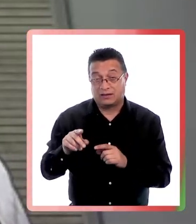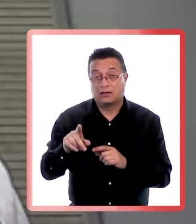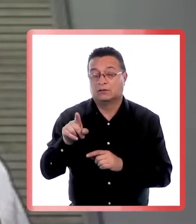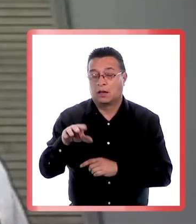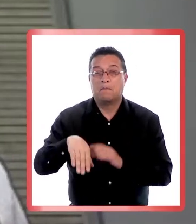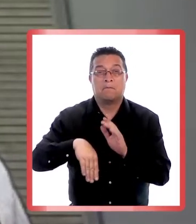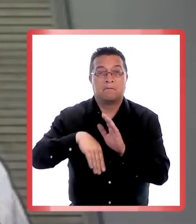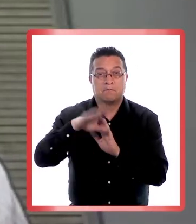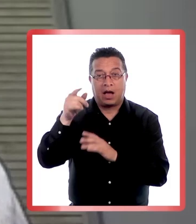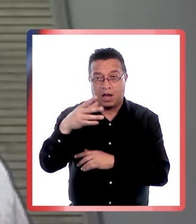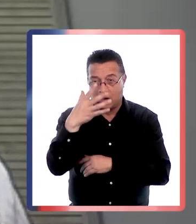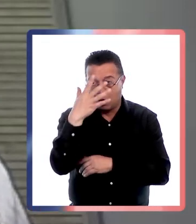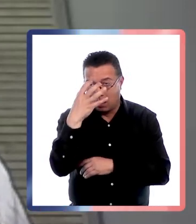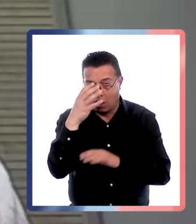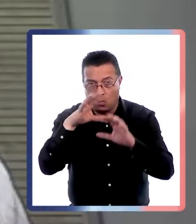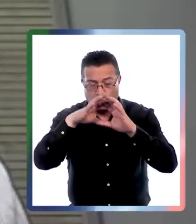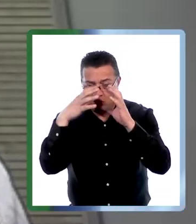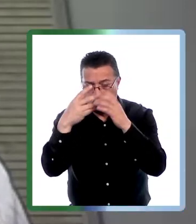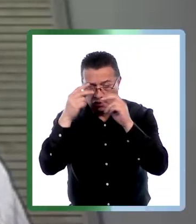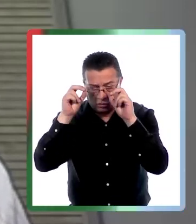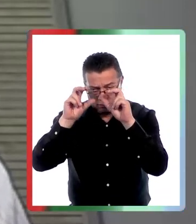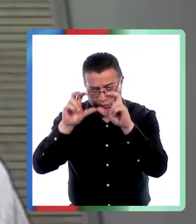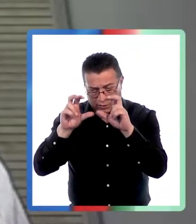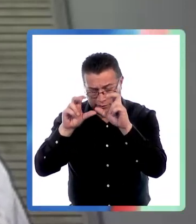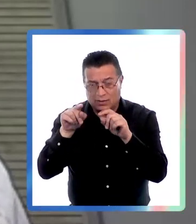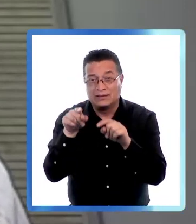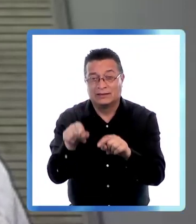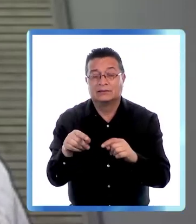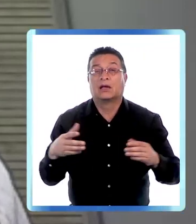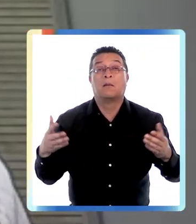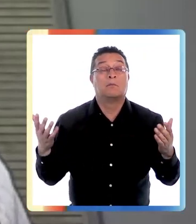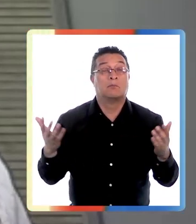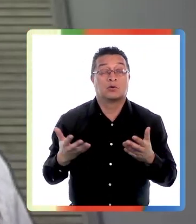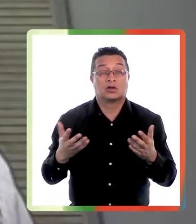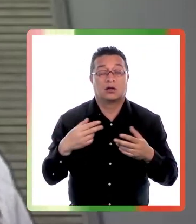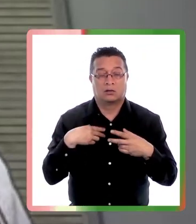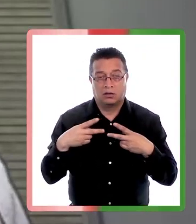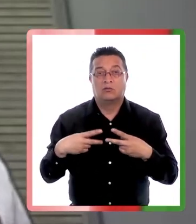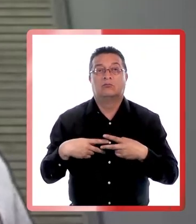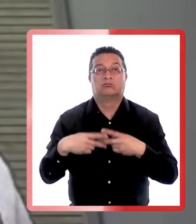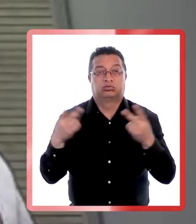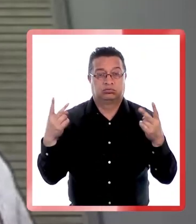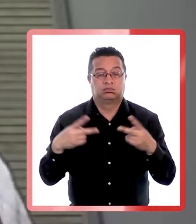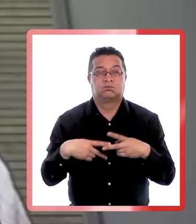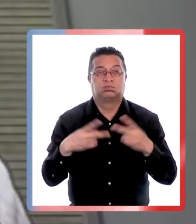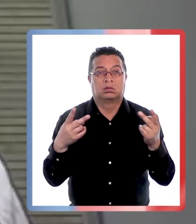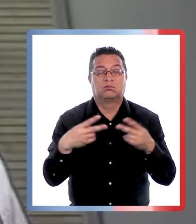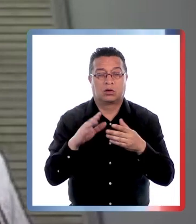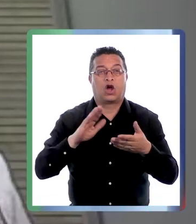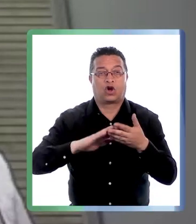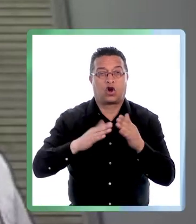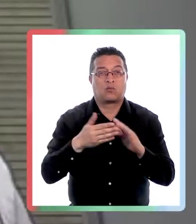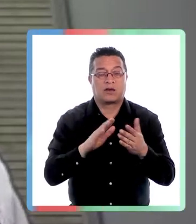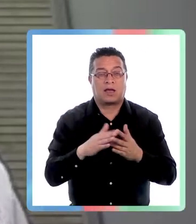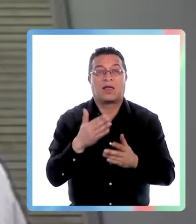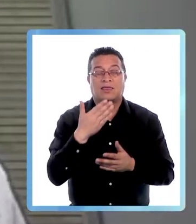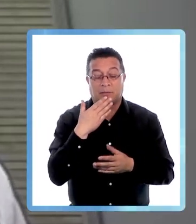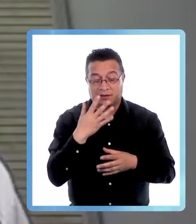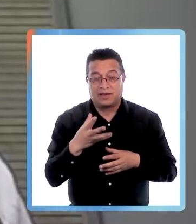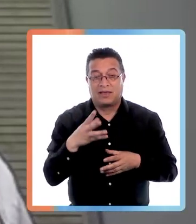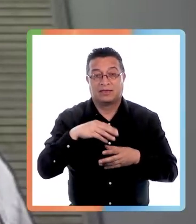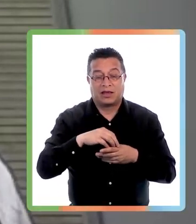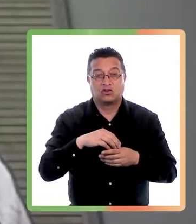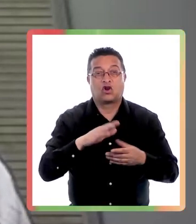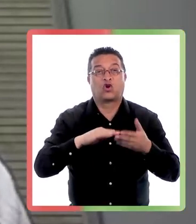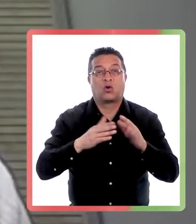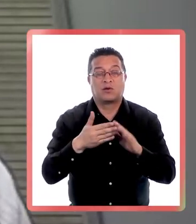que captura la atención en todo el mundo en términos de visibilidad en la comunidad y también dentro de